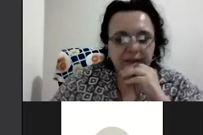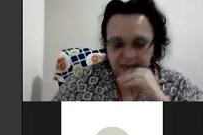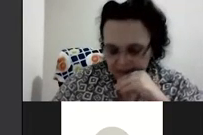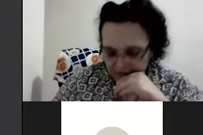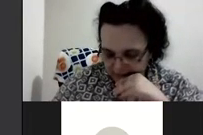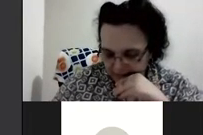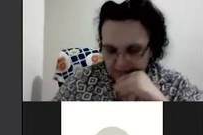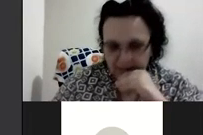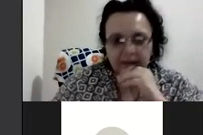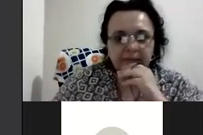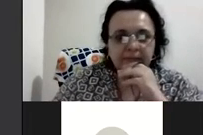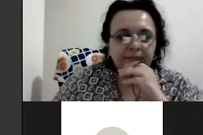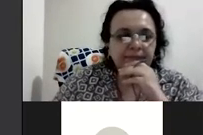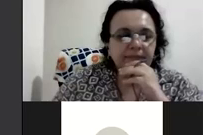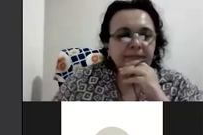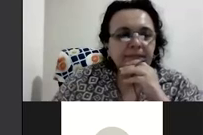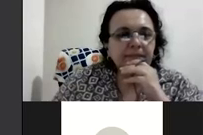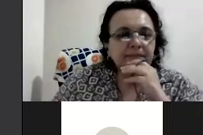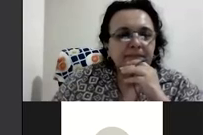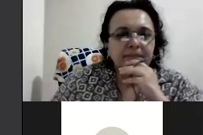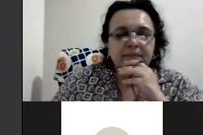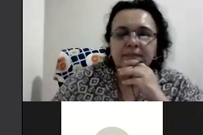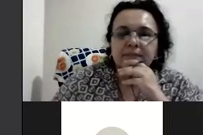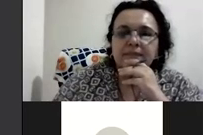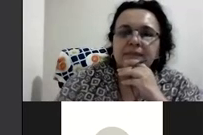¿Verdad? Y fish es pescar.